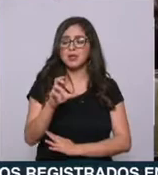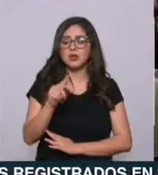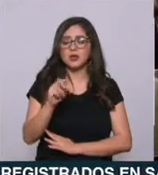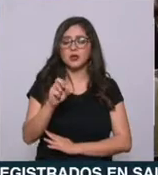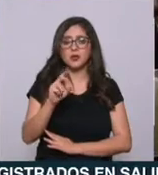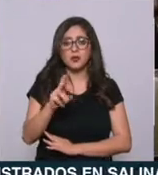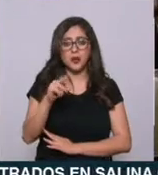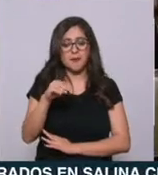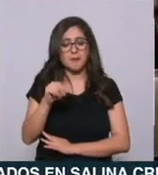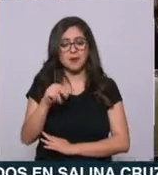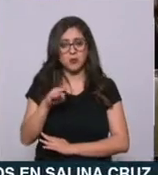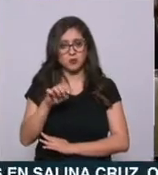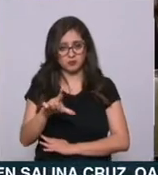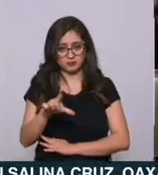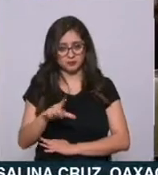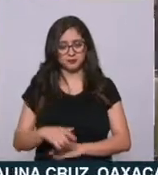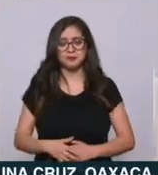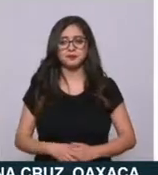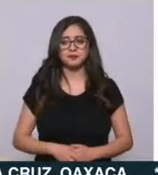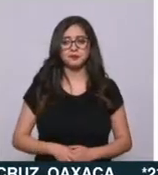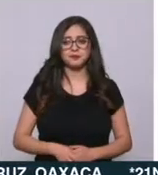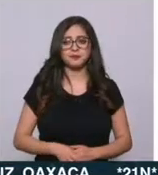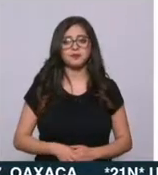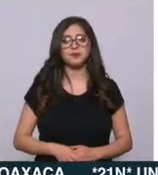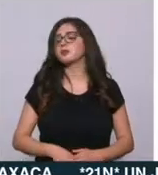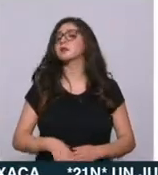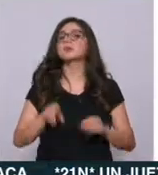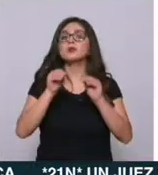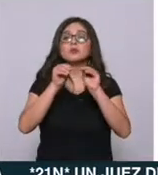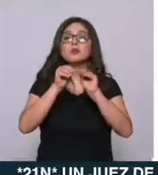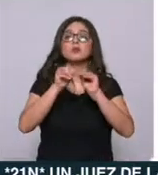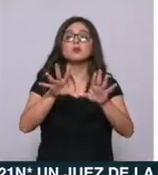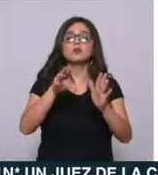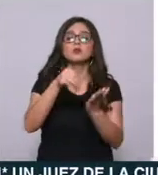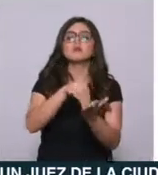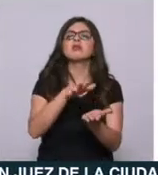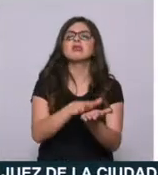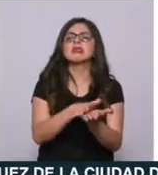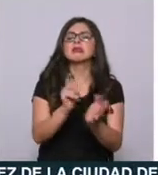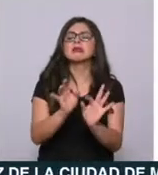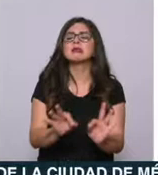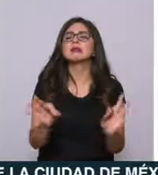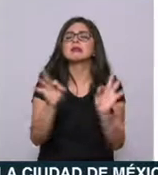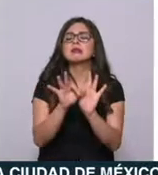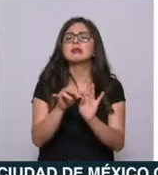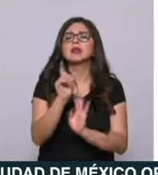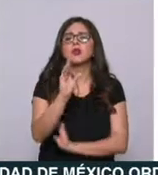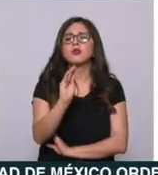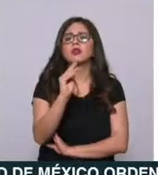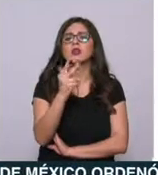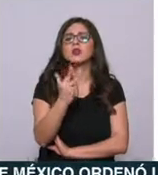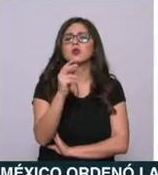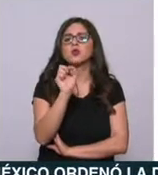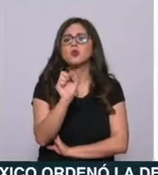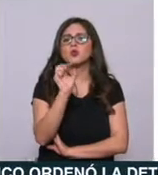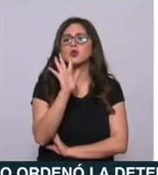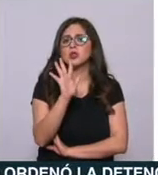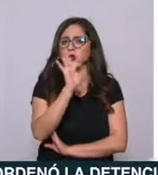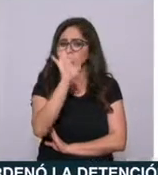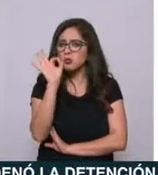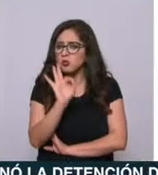Arámbula. Destacamos como resultado fundamental de que el 98.5%, o